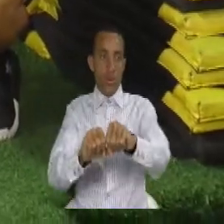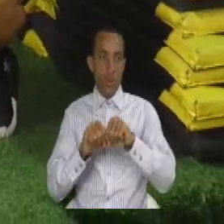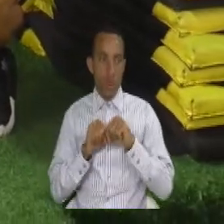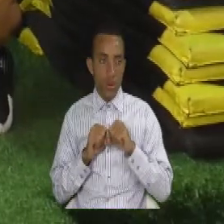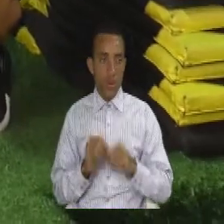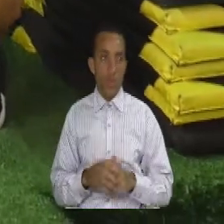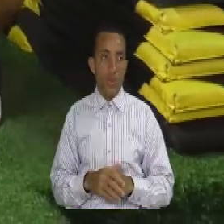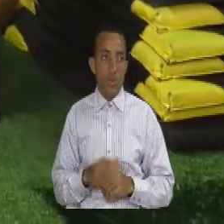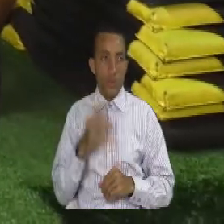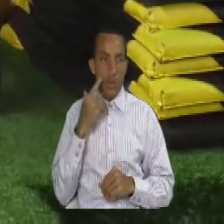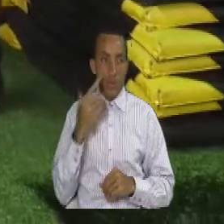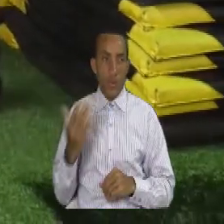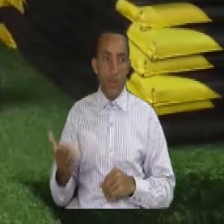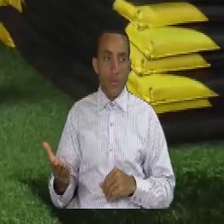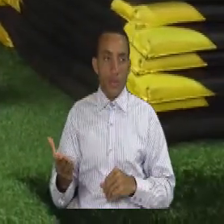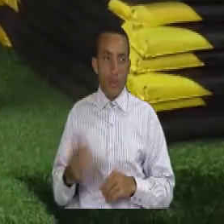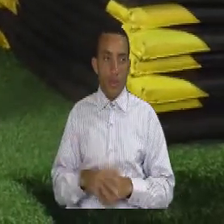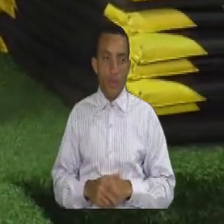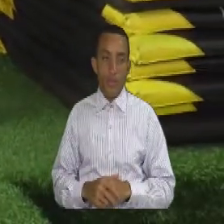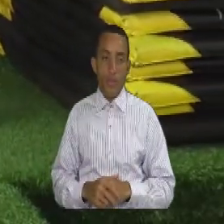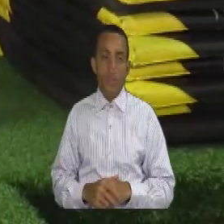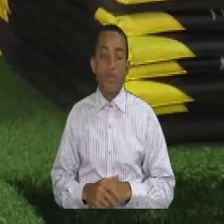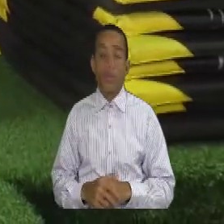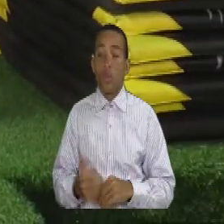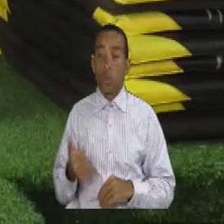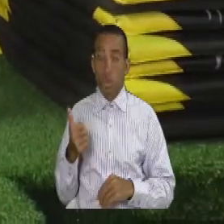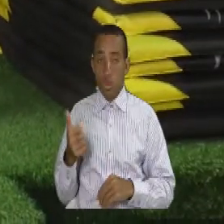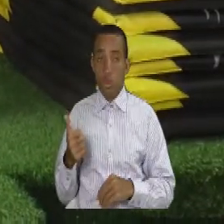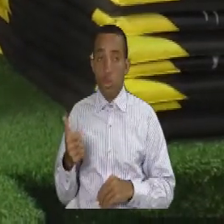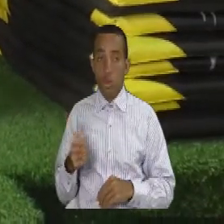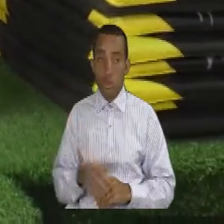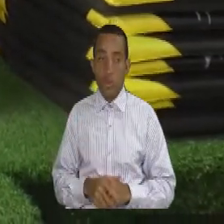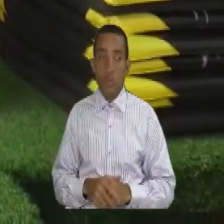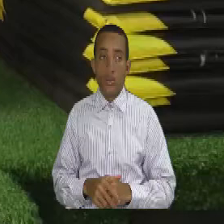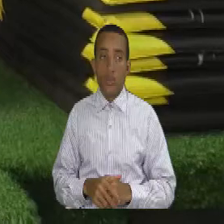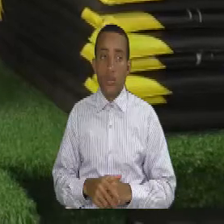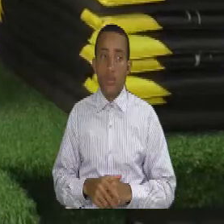Exacto, hago lo suave. Ahí está muy bien el movimiento, si lo pueden ver.